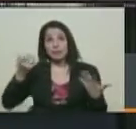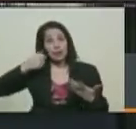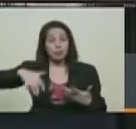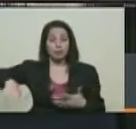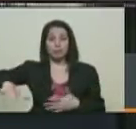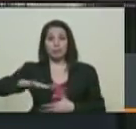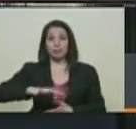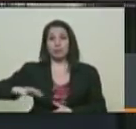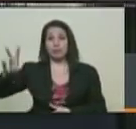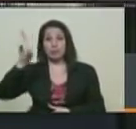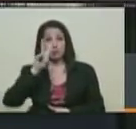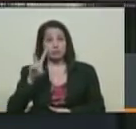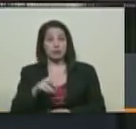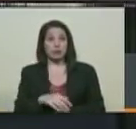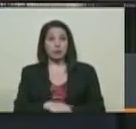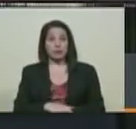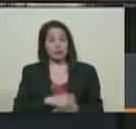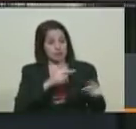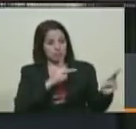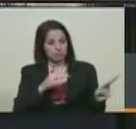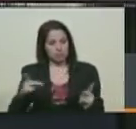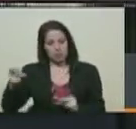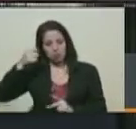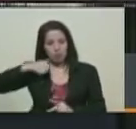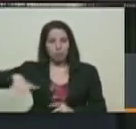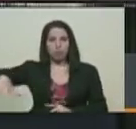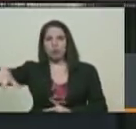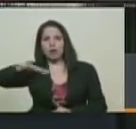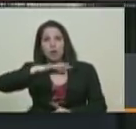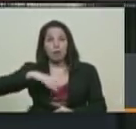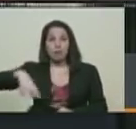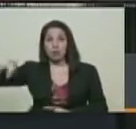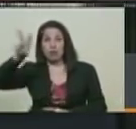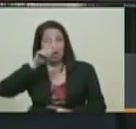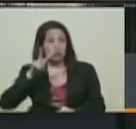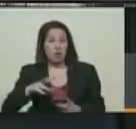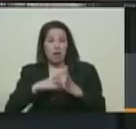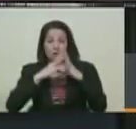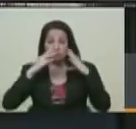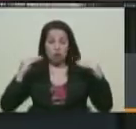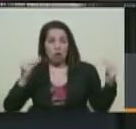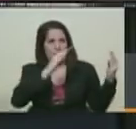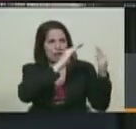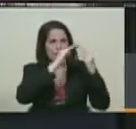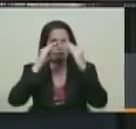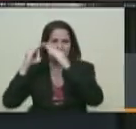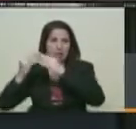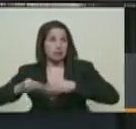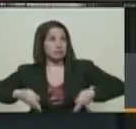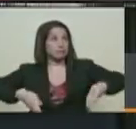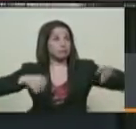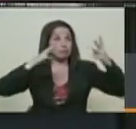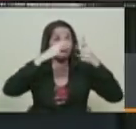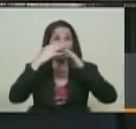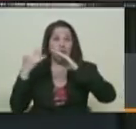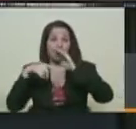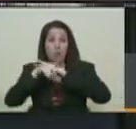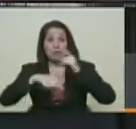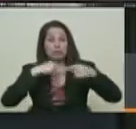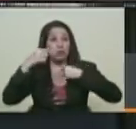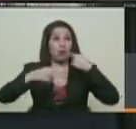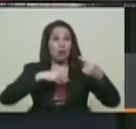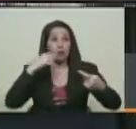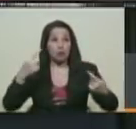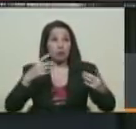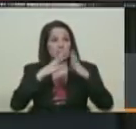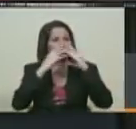invito al pueblo de Venezuela, en todos los urbanismos, en todos los corredores de Barrio Nuevo, Barrio Tricolor, en